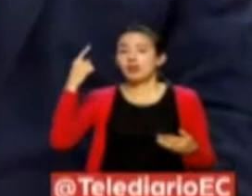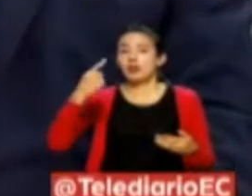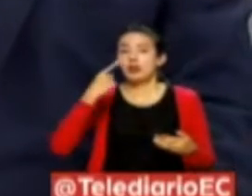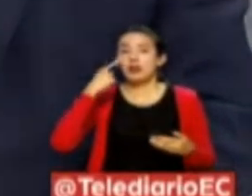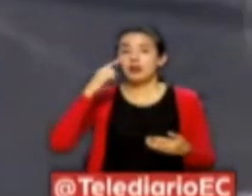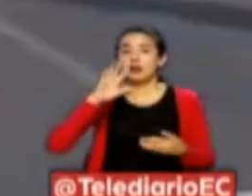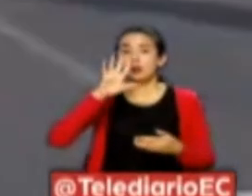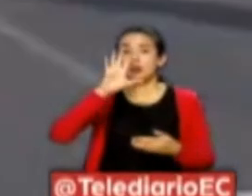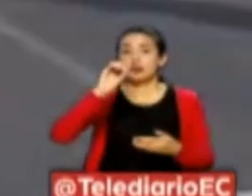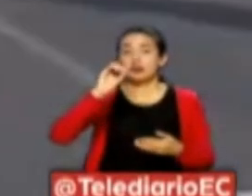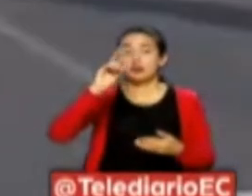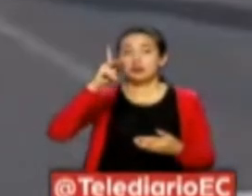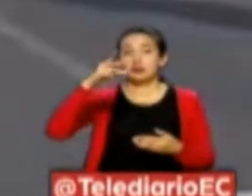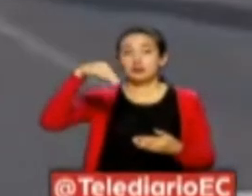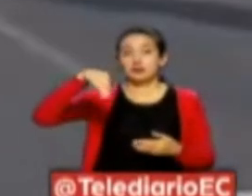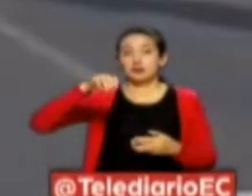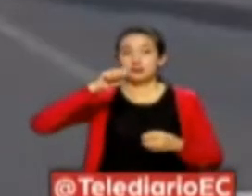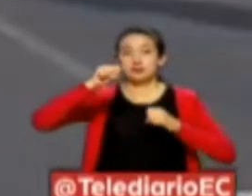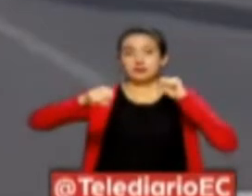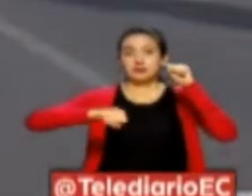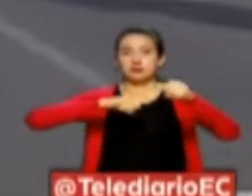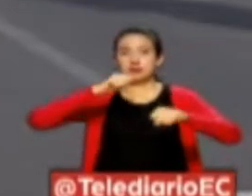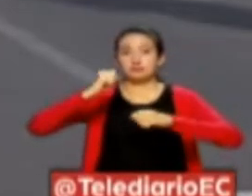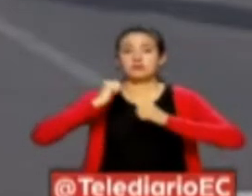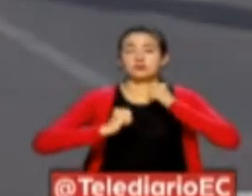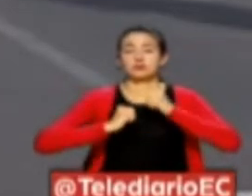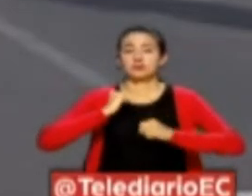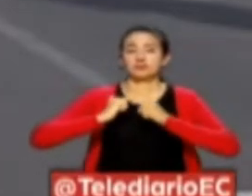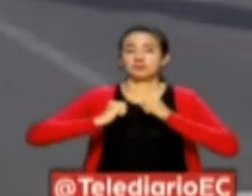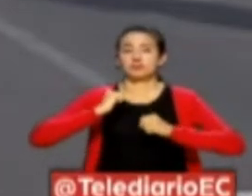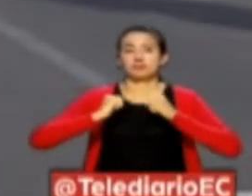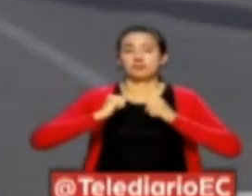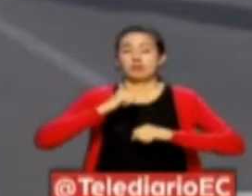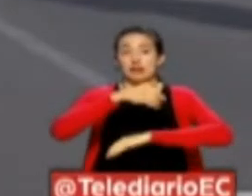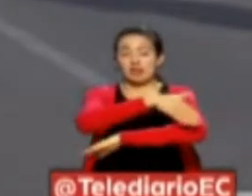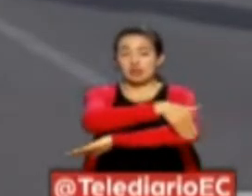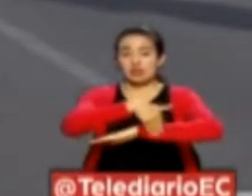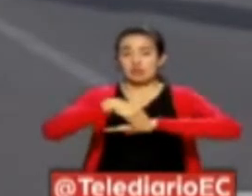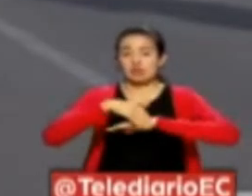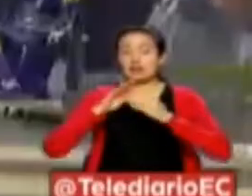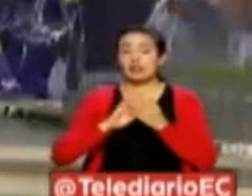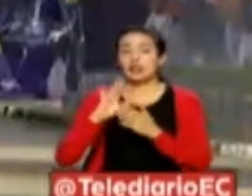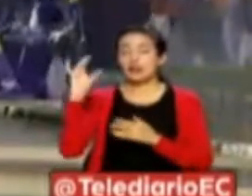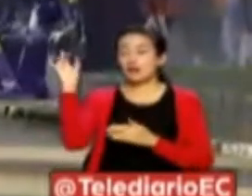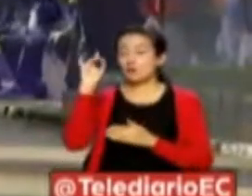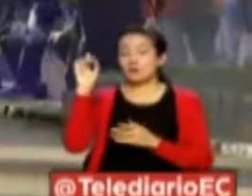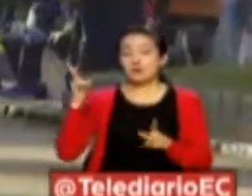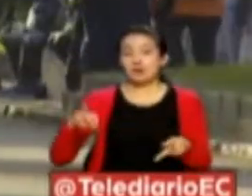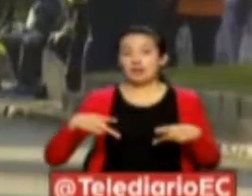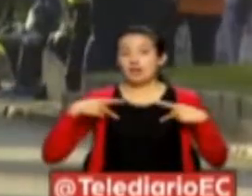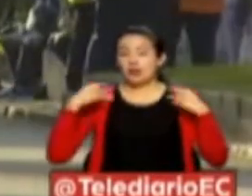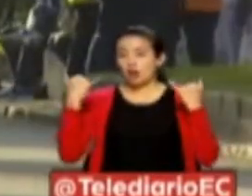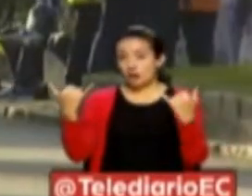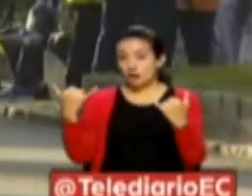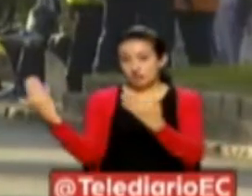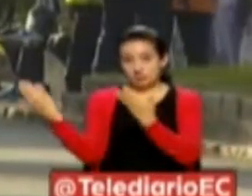50 50 kilómetros ahí vemos las calles de cochabamba esta es una imagen en vivo